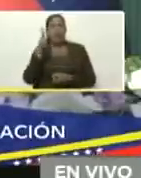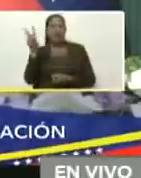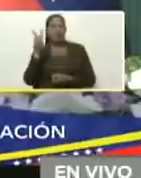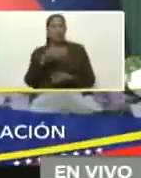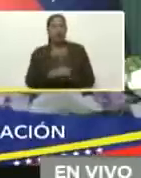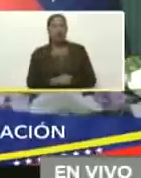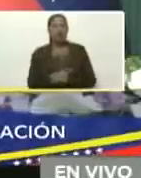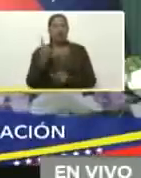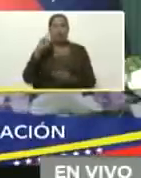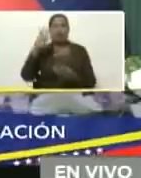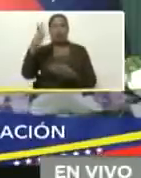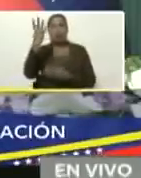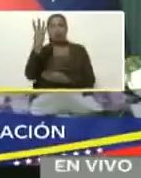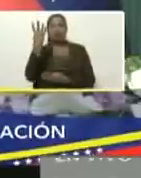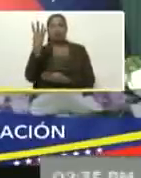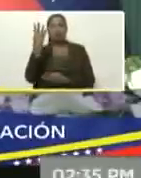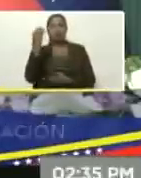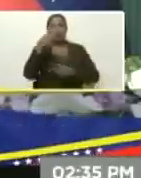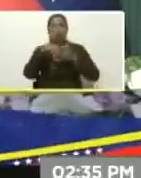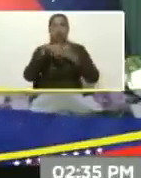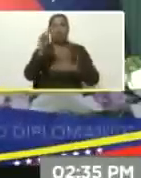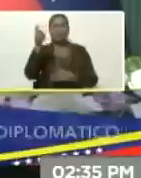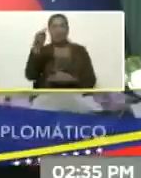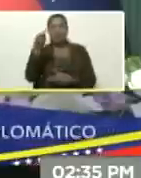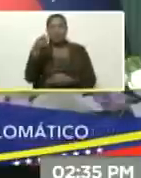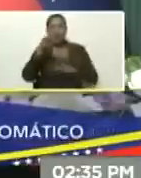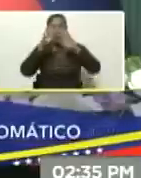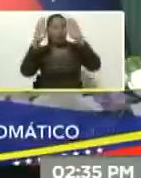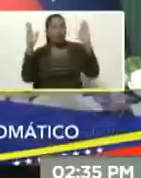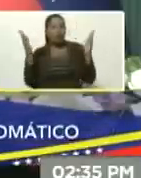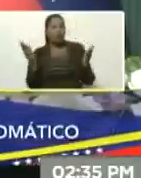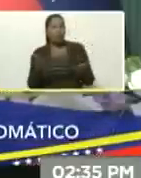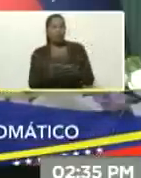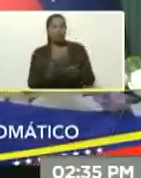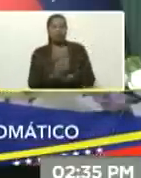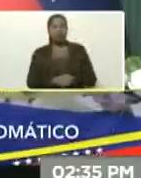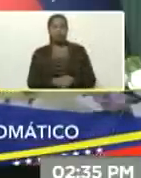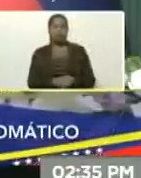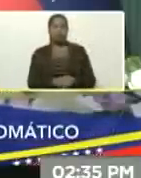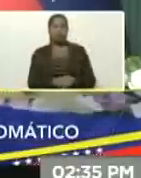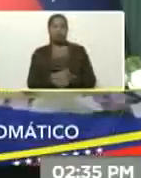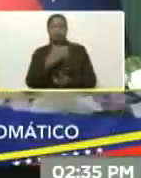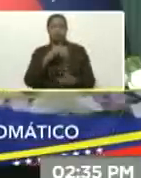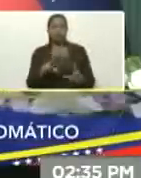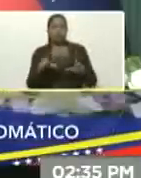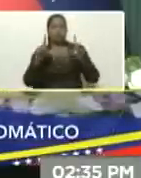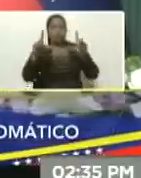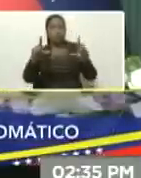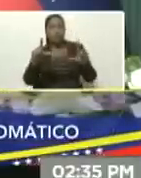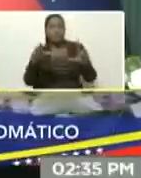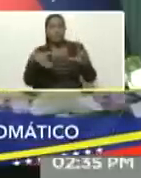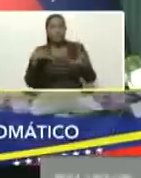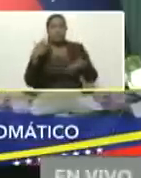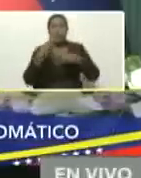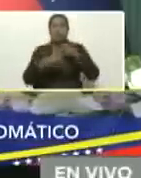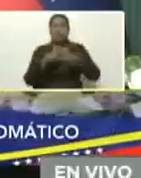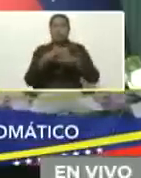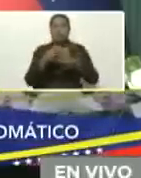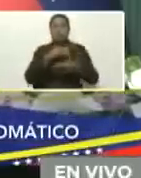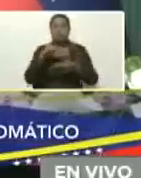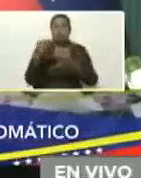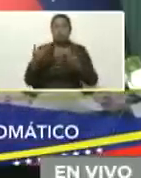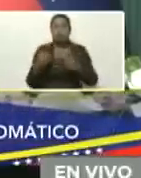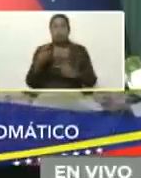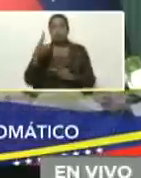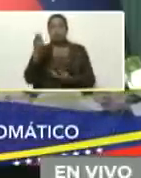Somos la cuarta reserva de gas y se está certificando lo que pudiera ser, nos pudiera llevar a